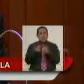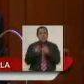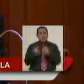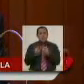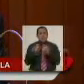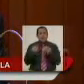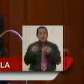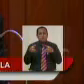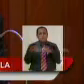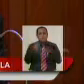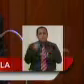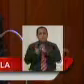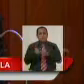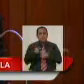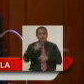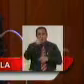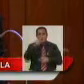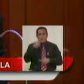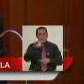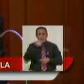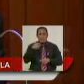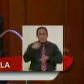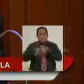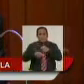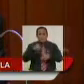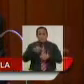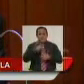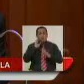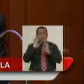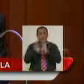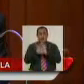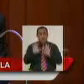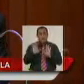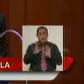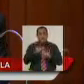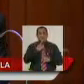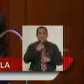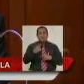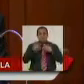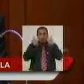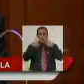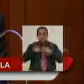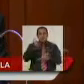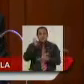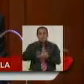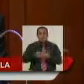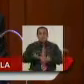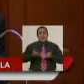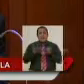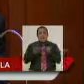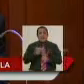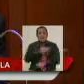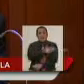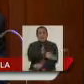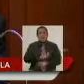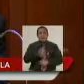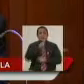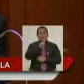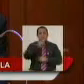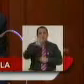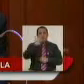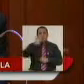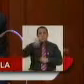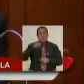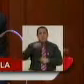los consumidores e inversionistas. Ejemplo de ello son las medidas tributarias para favorecer a más de 150.000